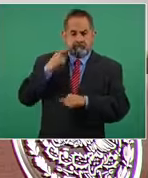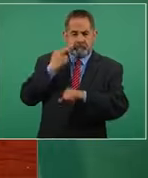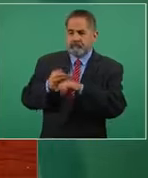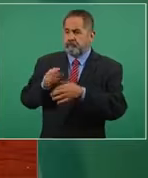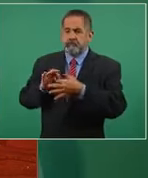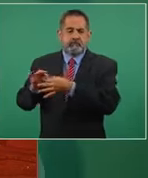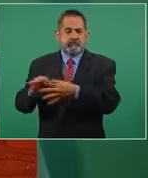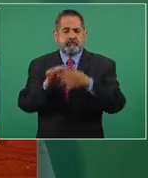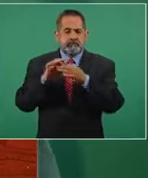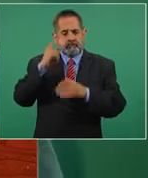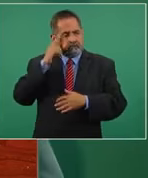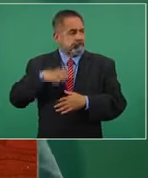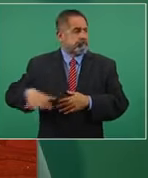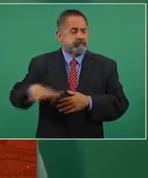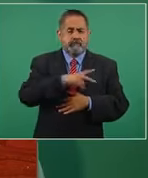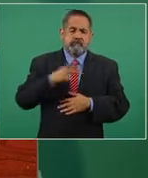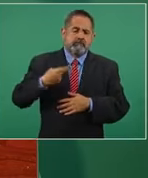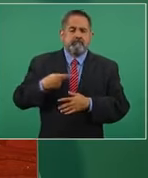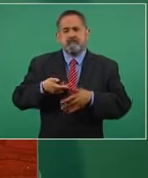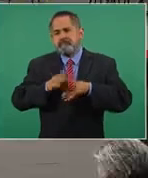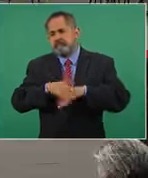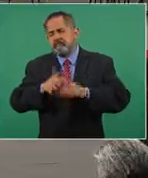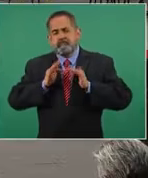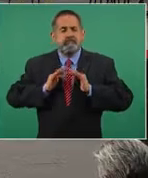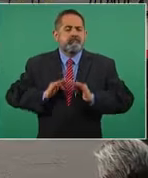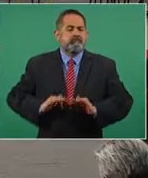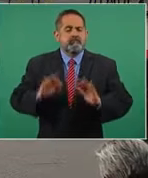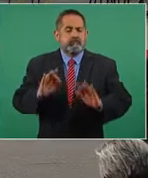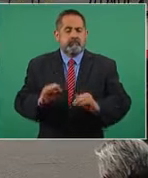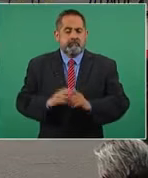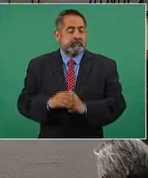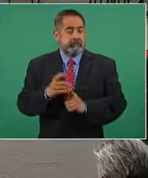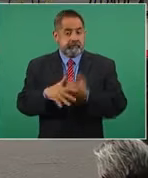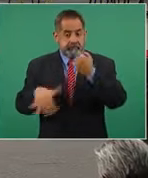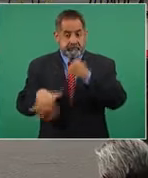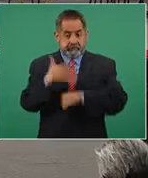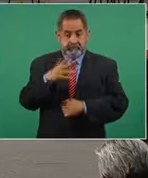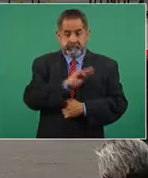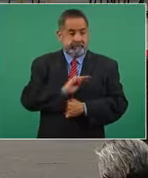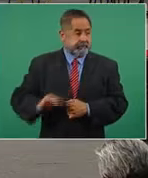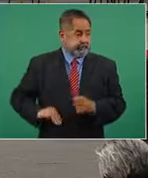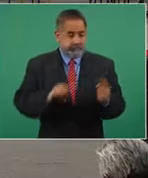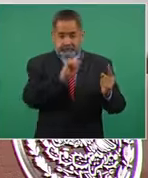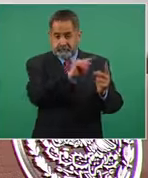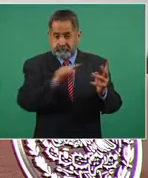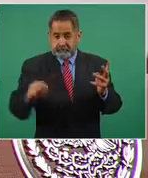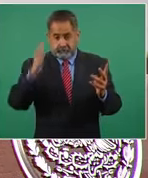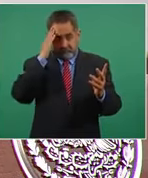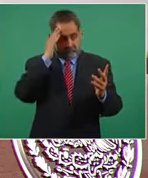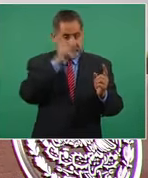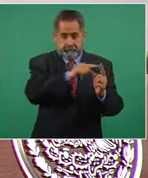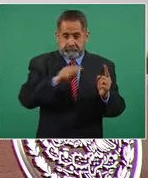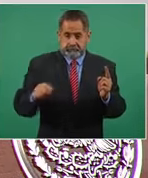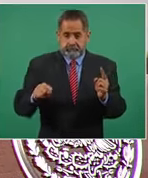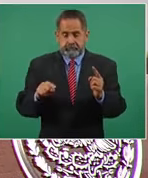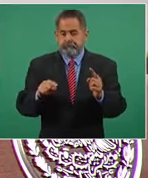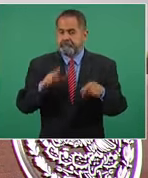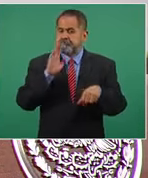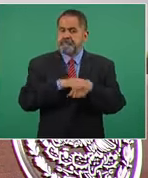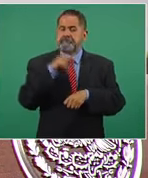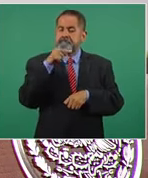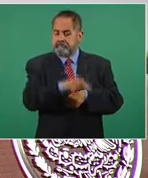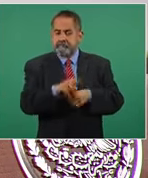dar tranquilidad al pueblo de México. Así decir que en 15 municipios prioritarios se concentra el